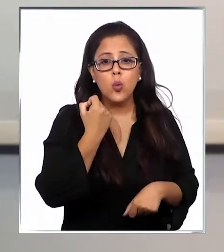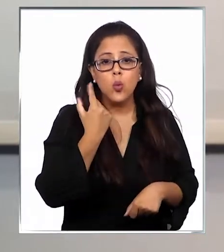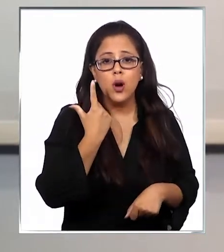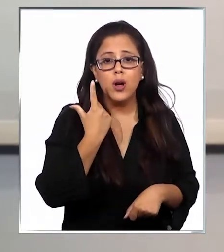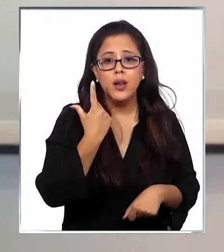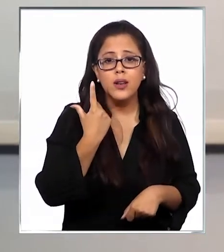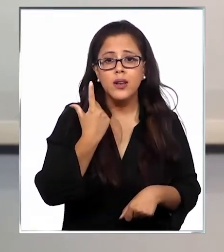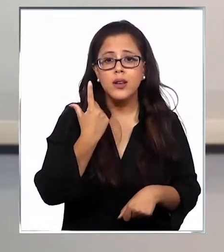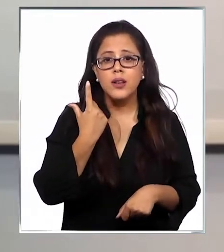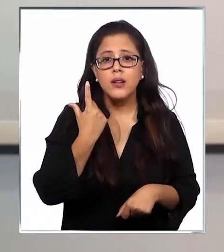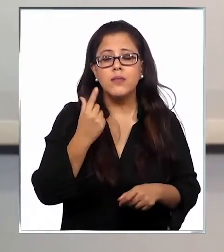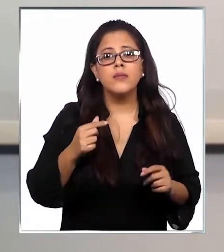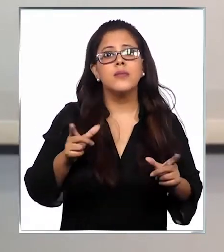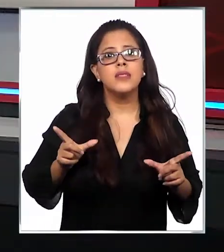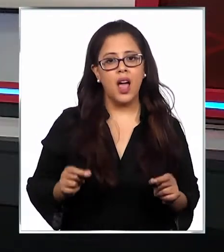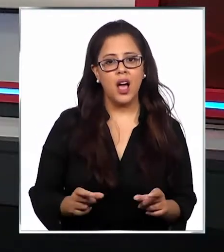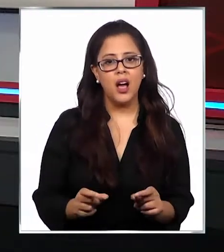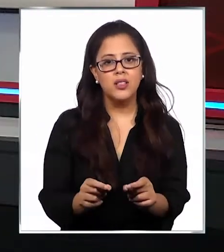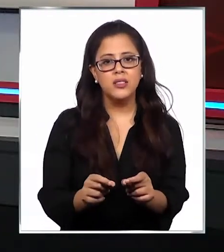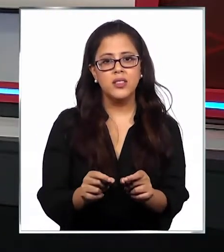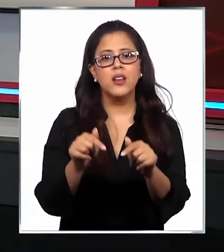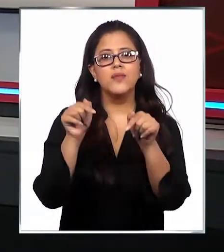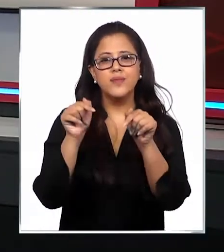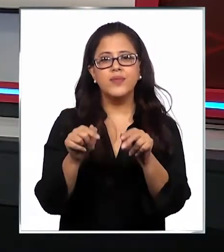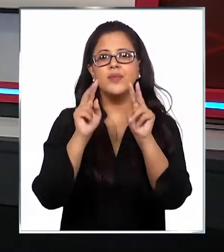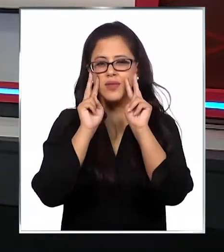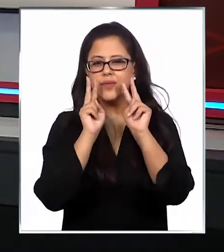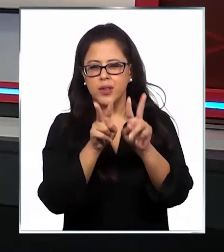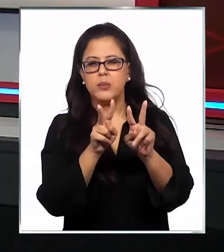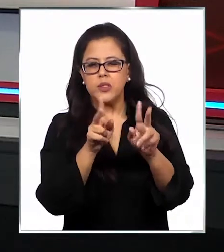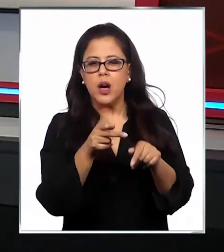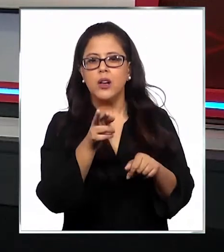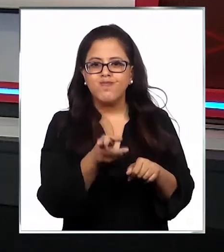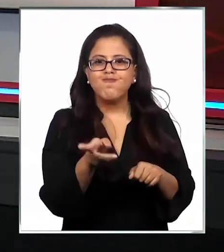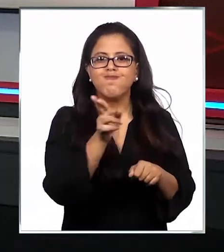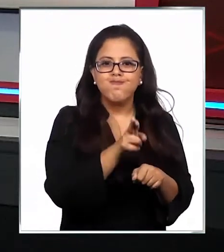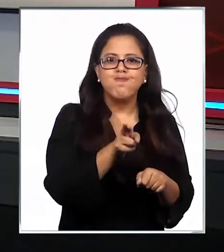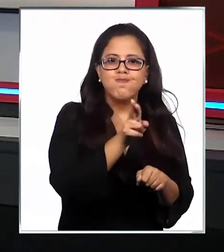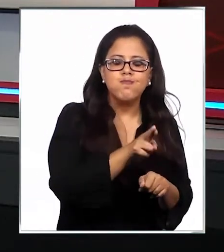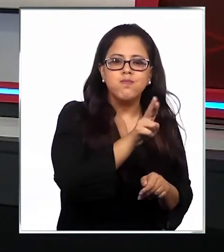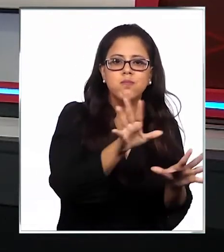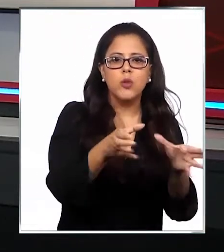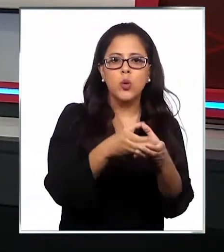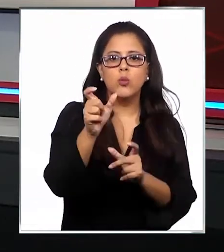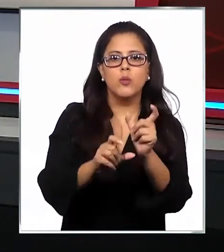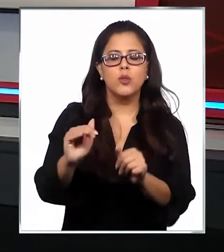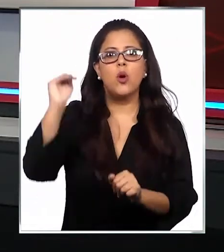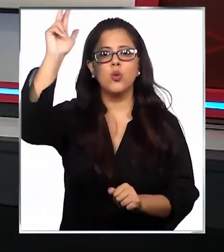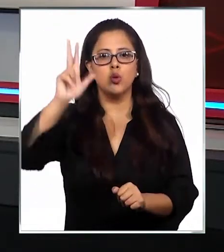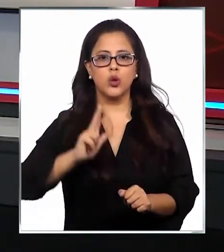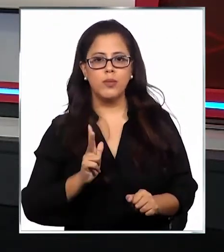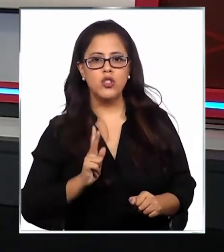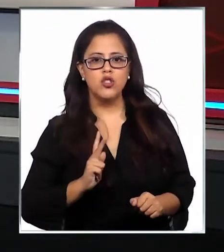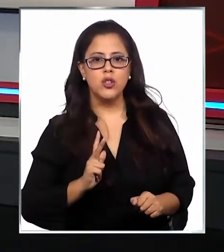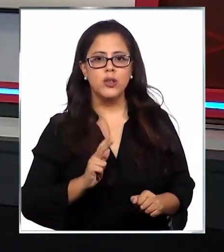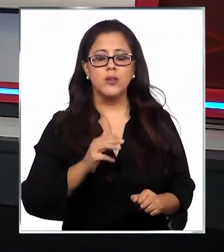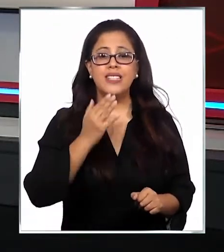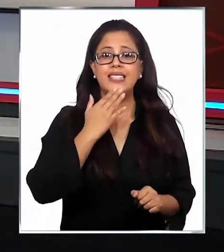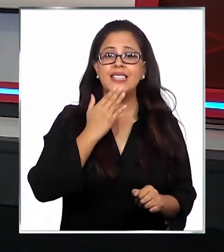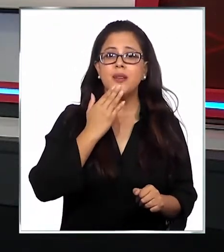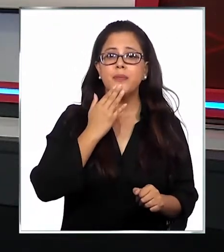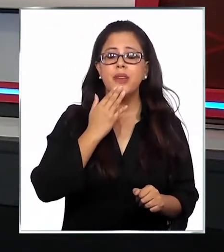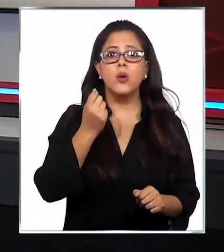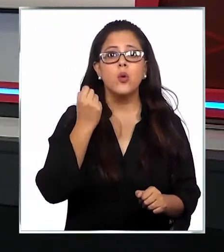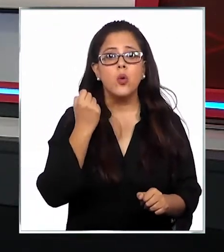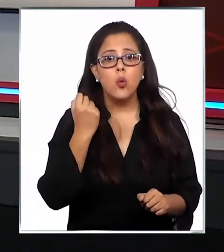enfermedades oncológicas, y eso también empezamos a ver con más frecuencia en el grupo de las personas mayores. Y también que quedan de lado